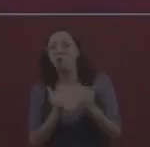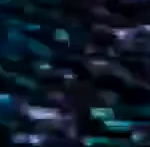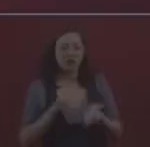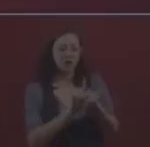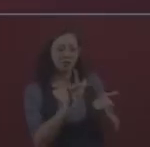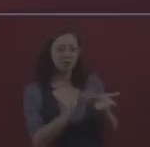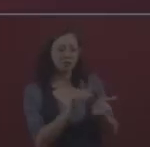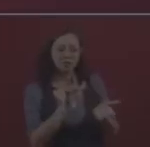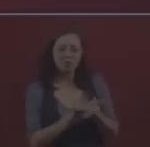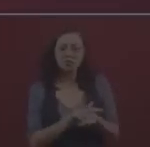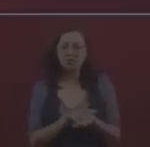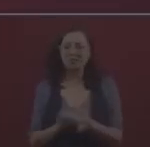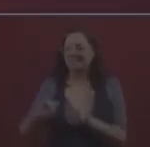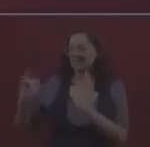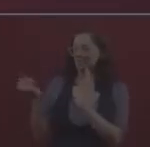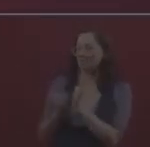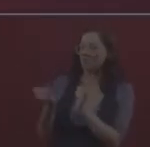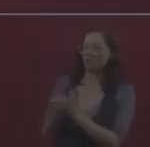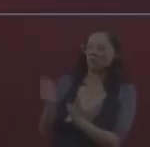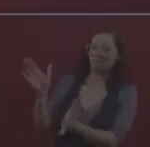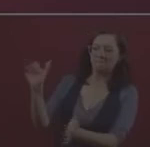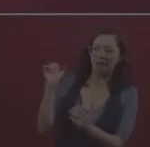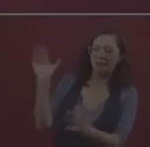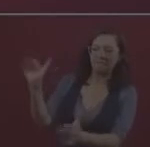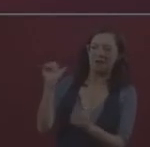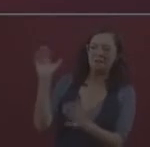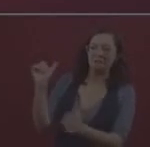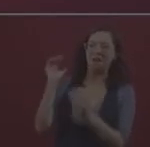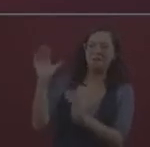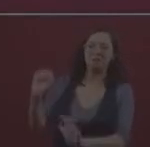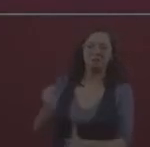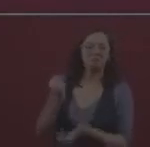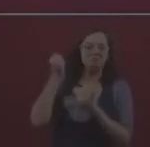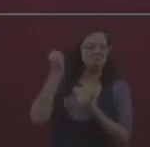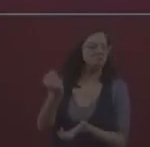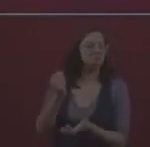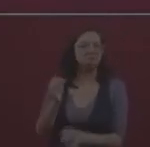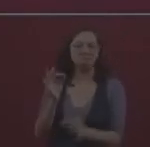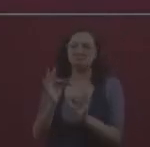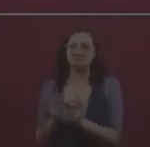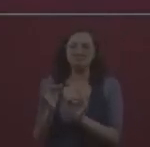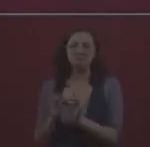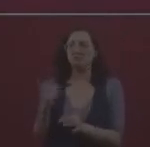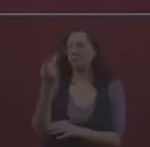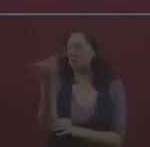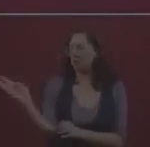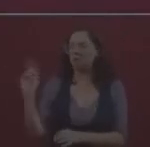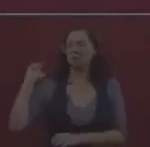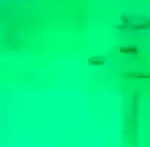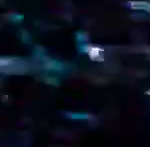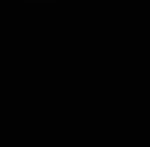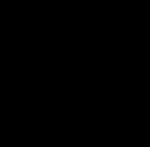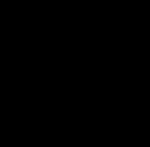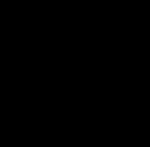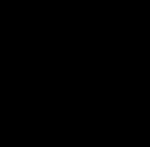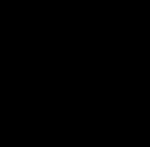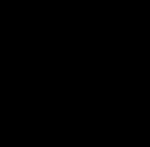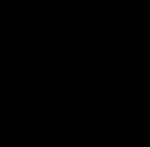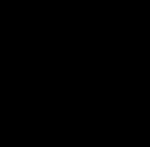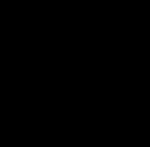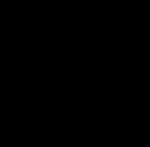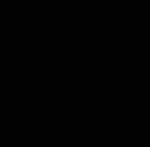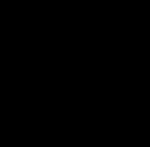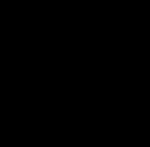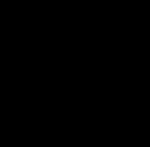corrupción. Estamos recaudando más que lo que se recaudaba el año pasado.